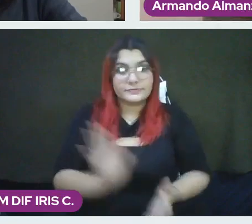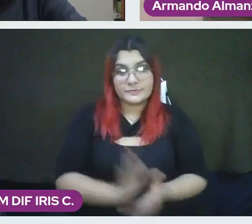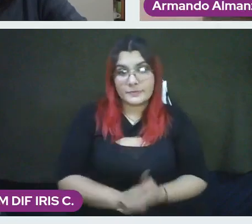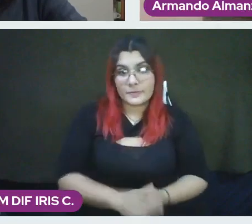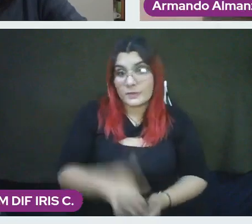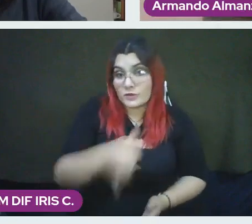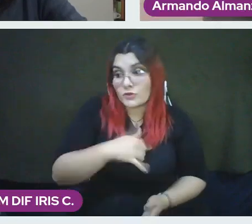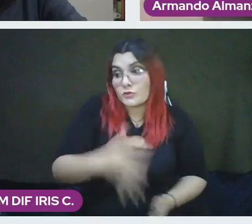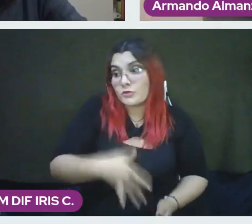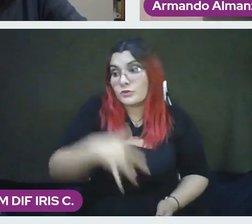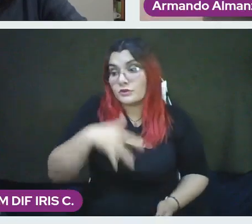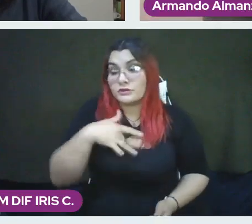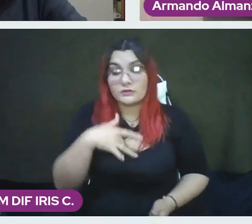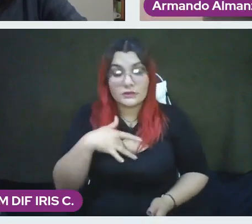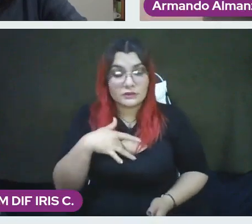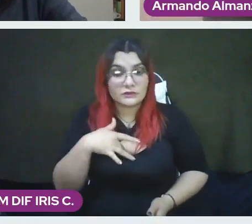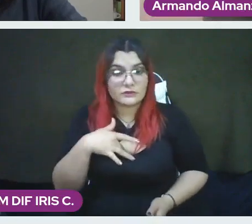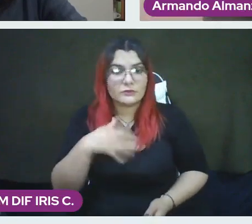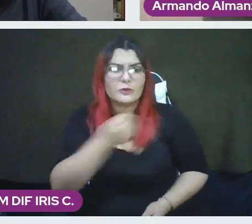va a modificar el del otro.